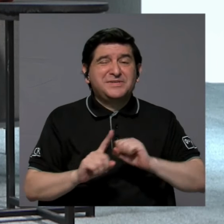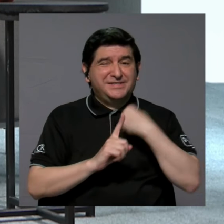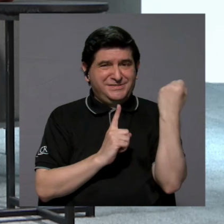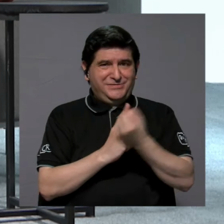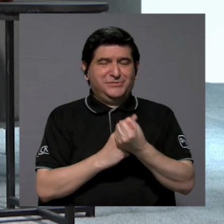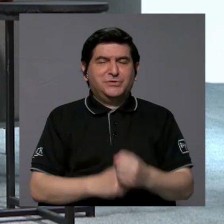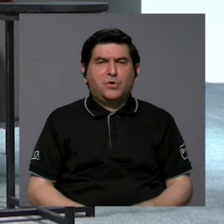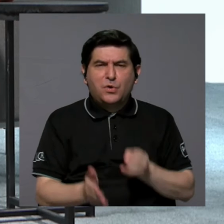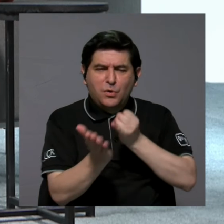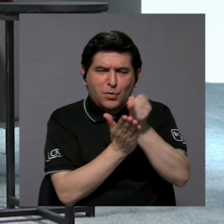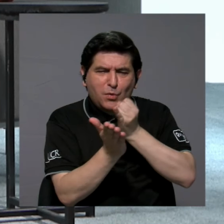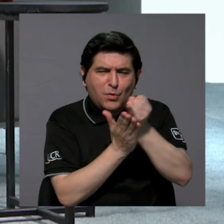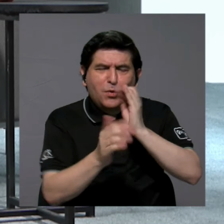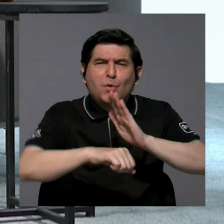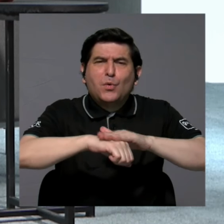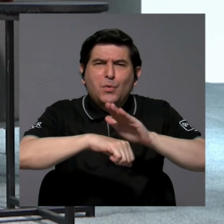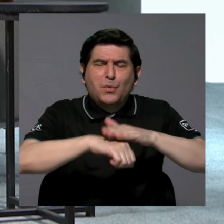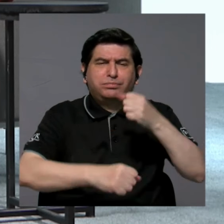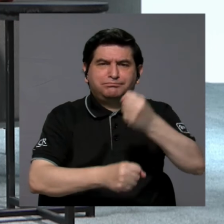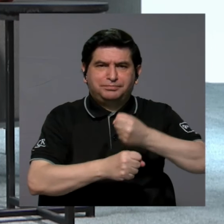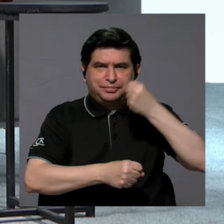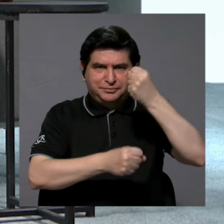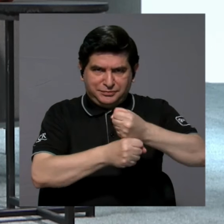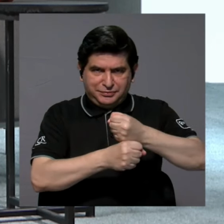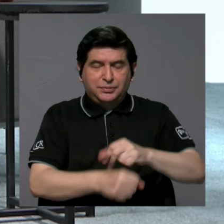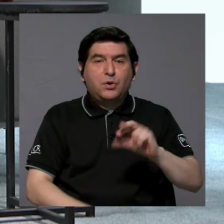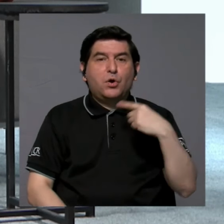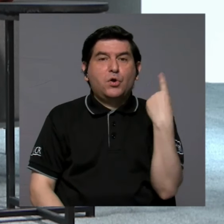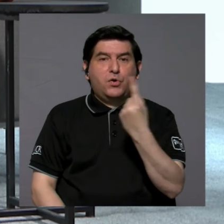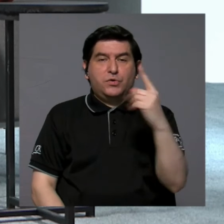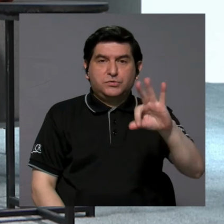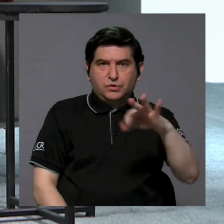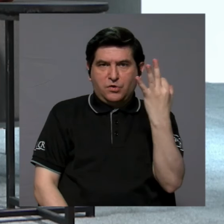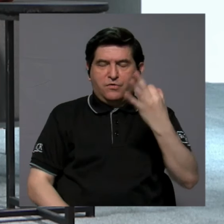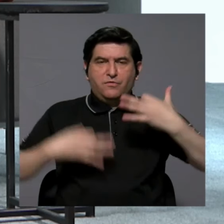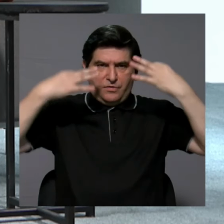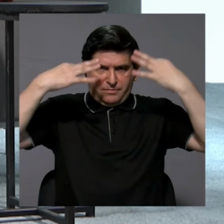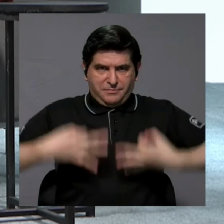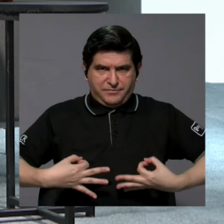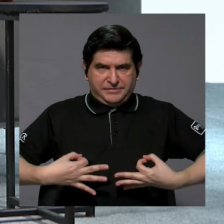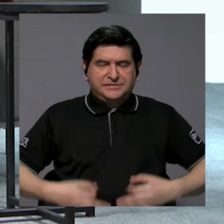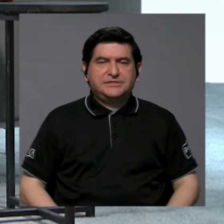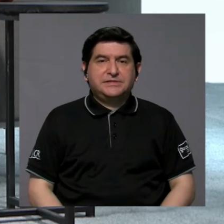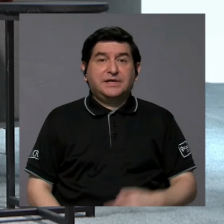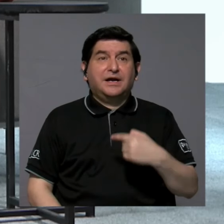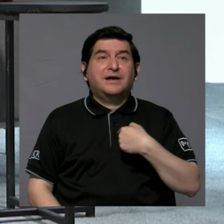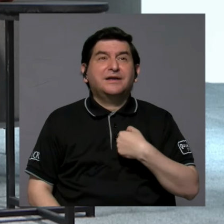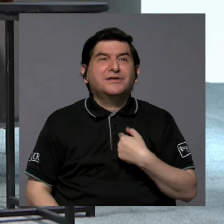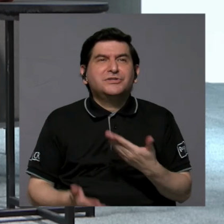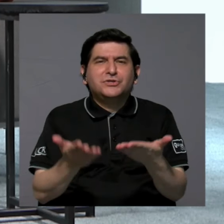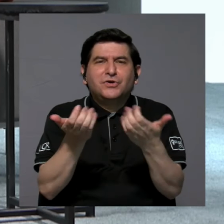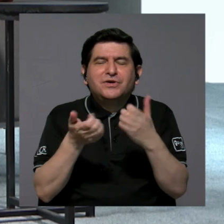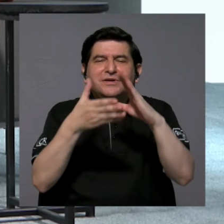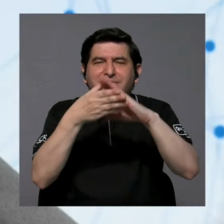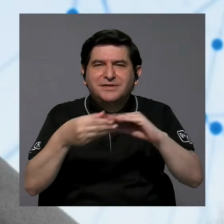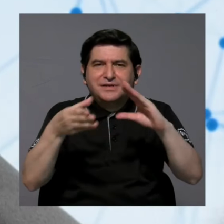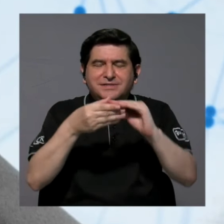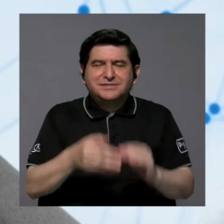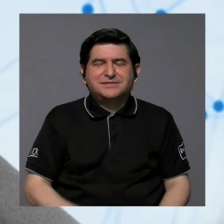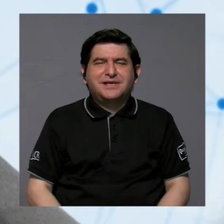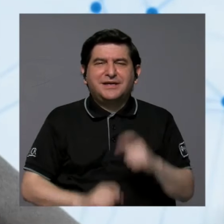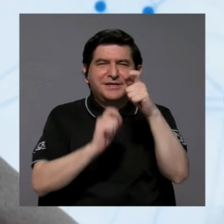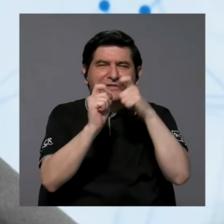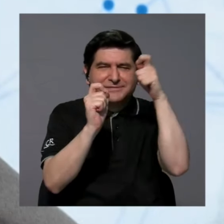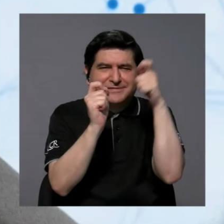la investigación nos permitió trabajar no solo la forma física, que eso es algo que me gustaría contarles muy